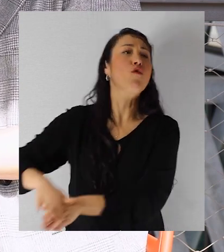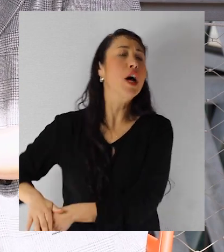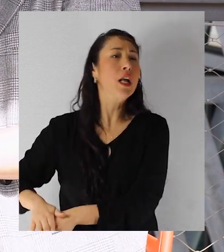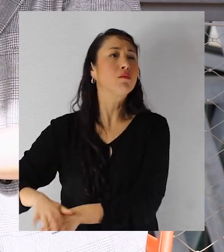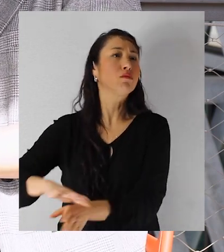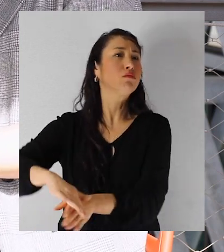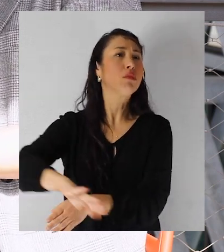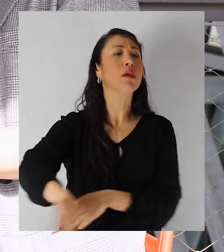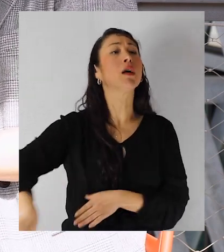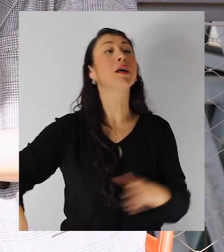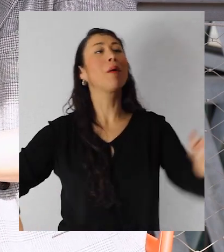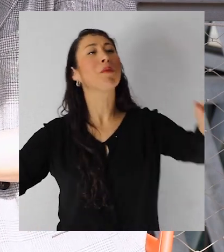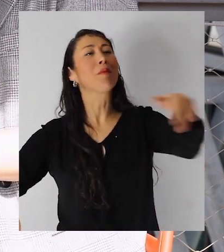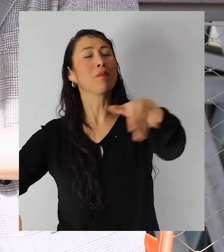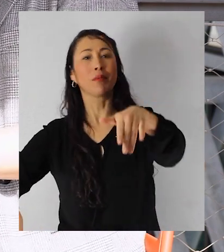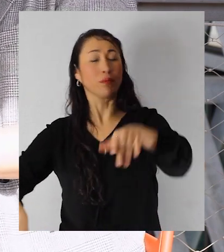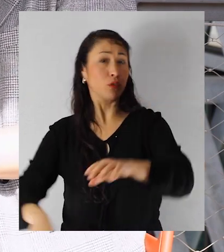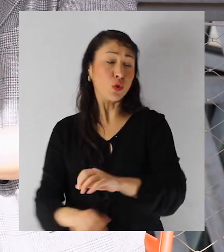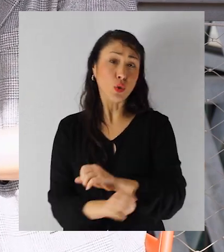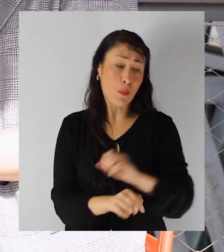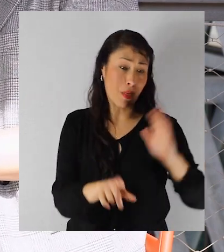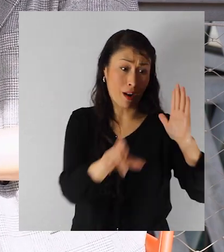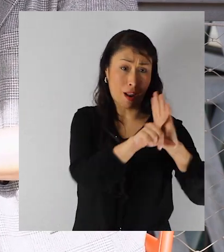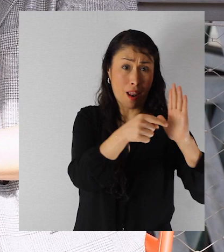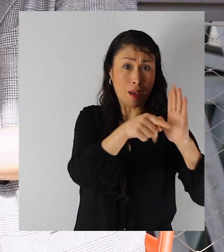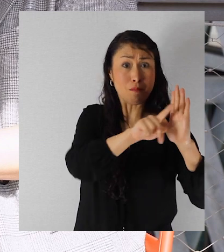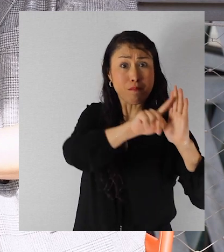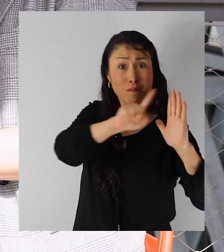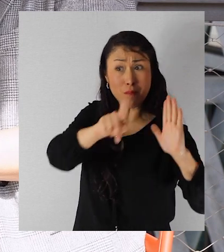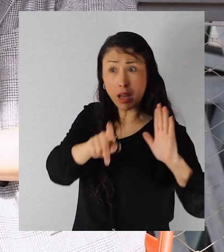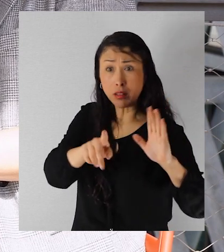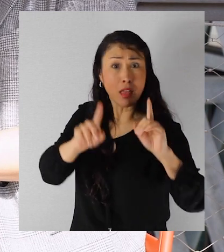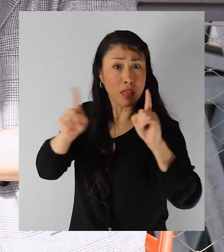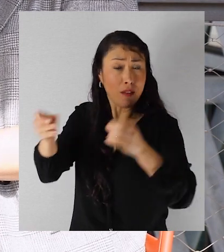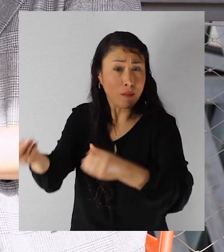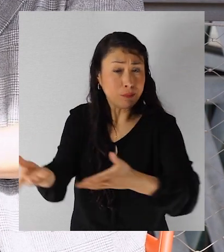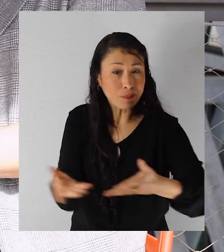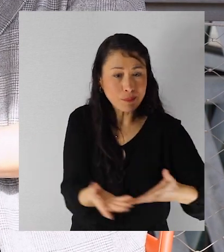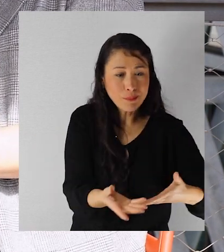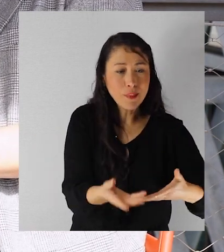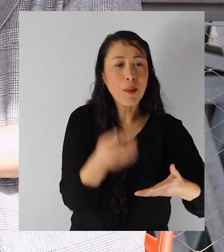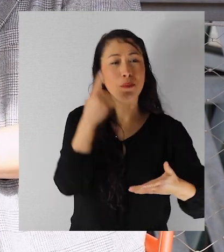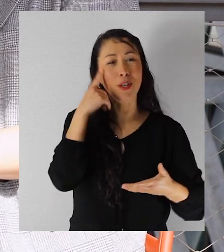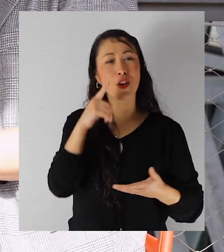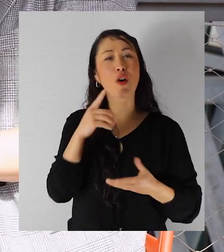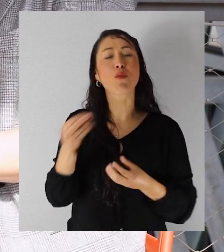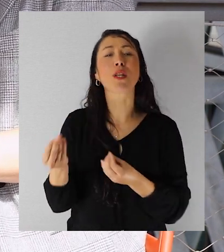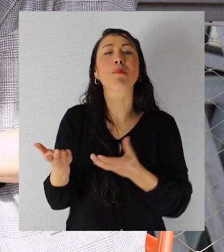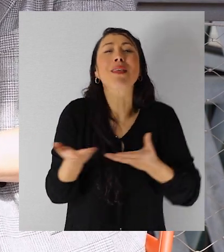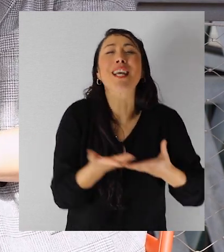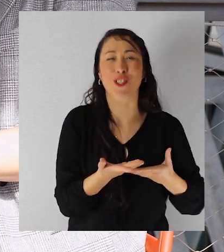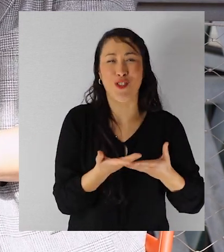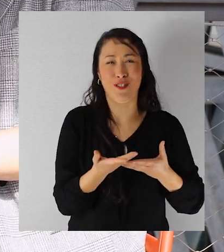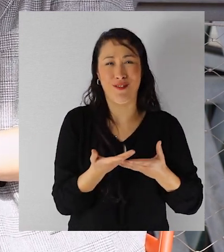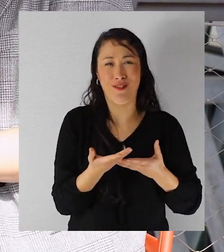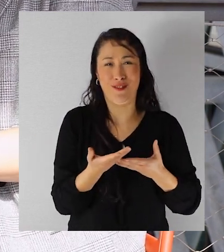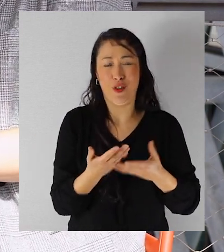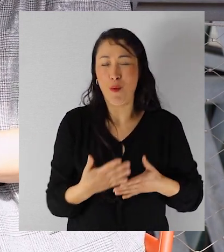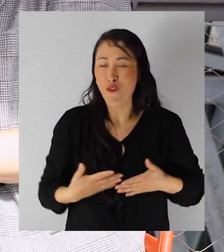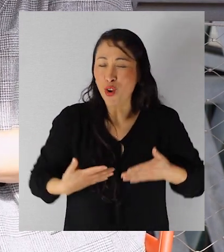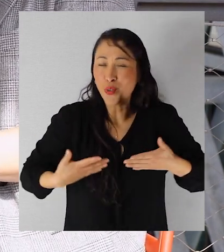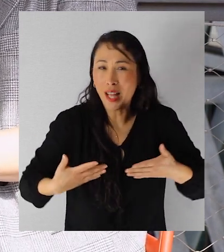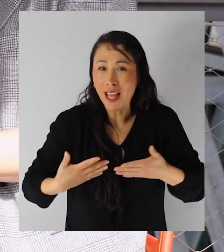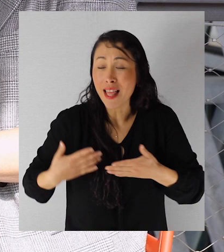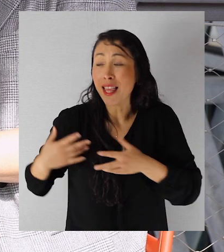condición de discapacidad y no podemos omitir atender a las personas y recibir a las personas por su condición, sino que es una invitación a que el patrimonio